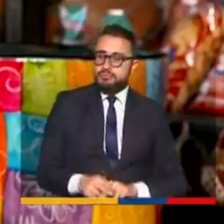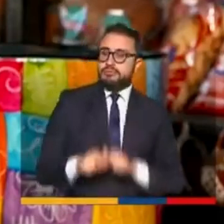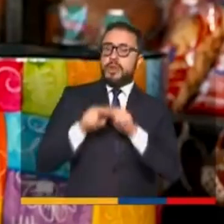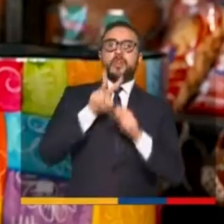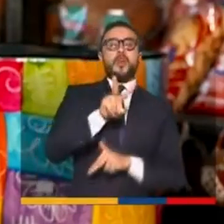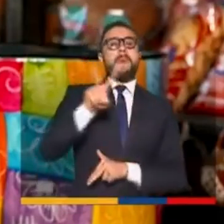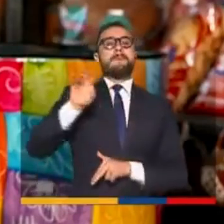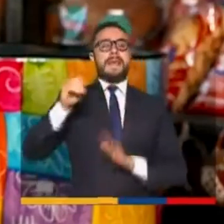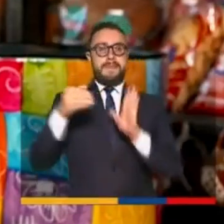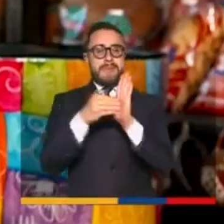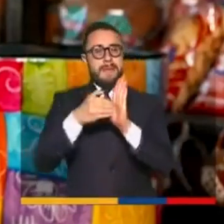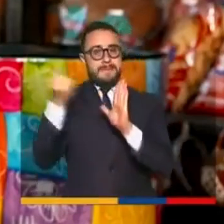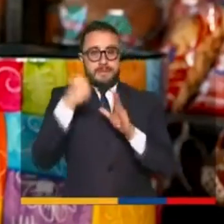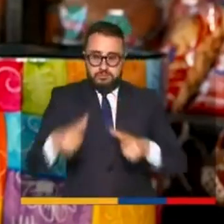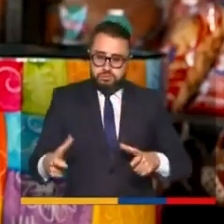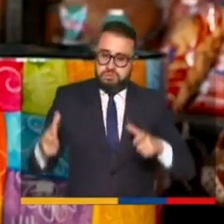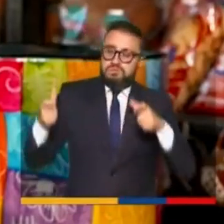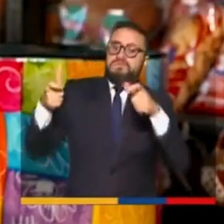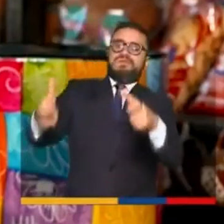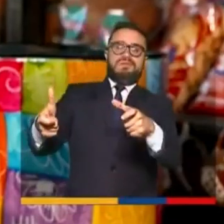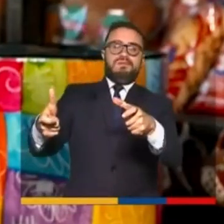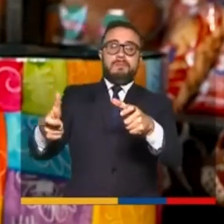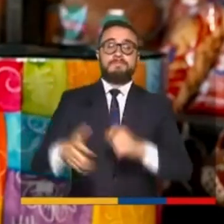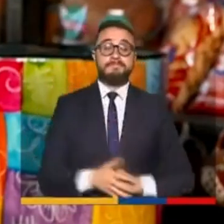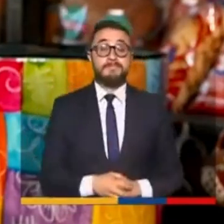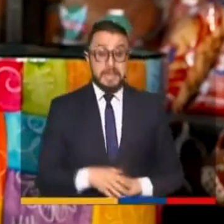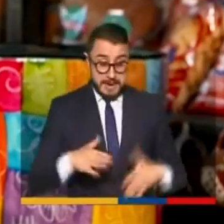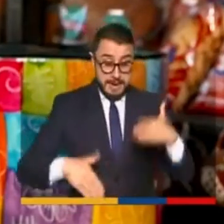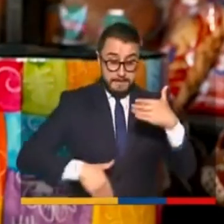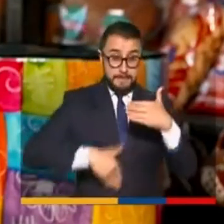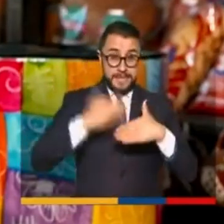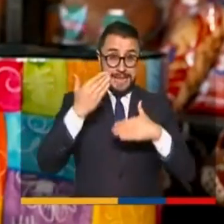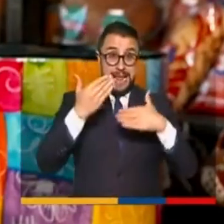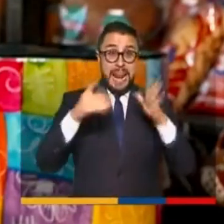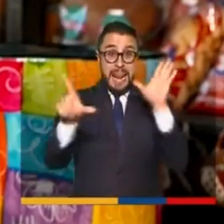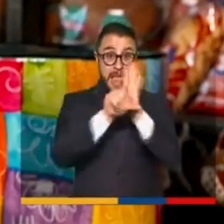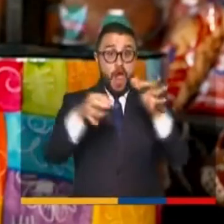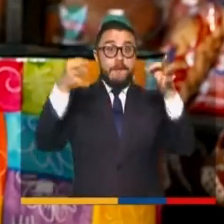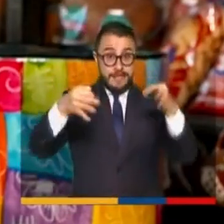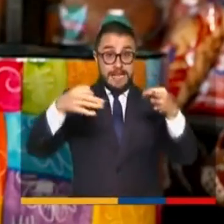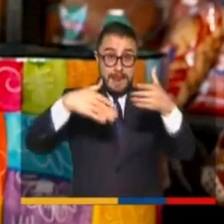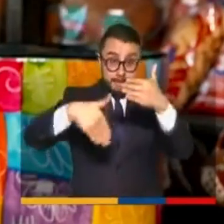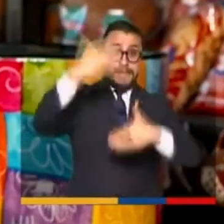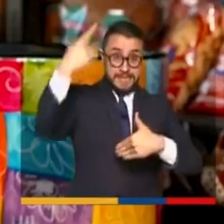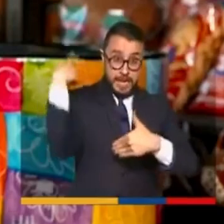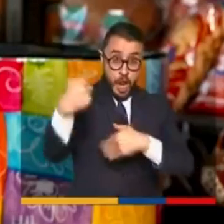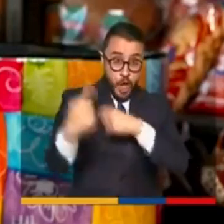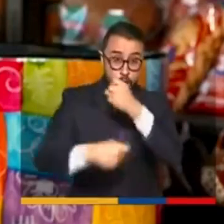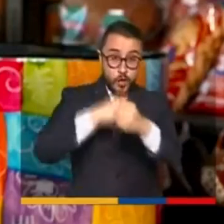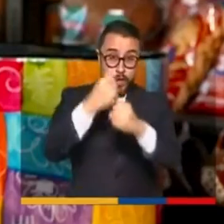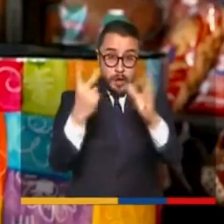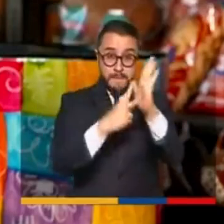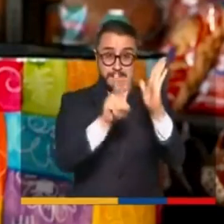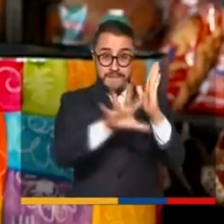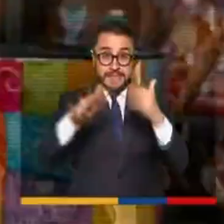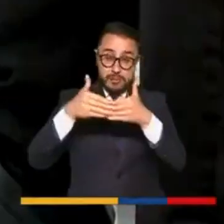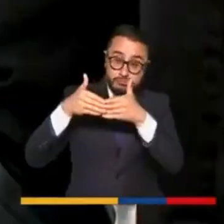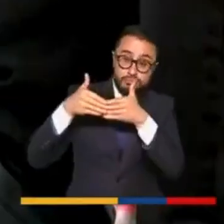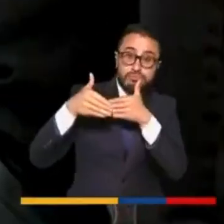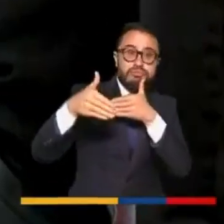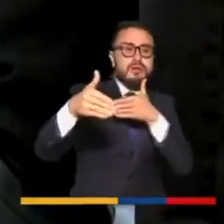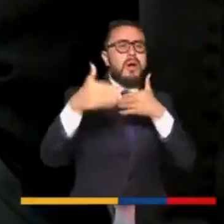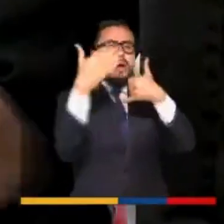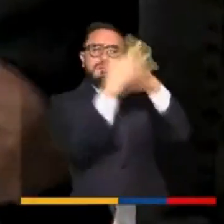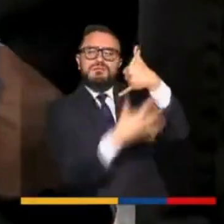mensuales. A la entrada en vigencia de la reforma pensional el año entrante, serán más de 3 millones